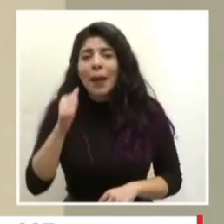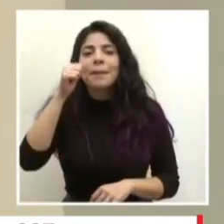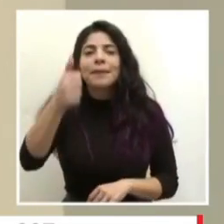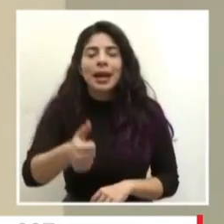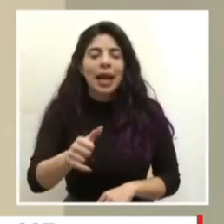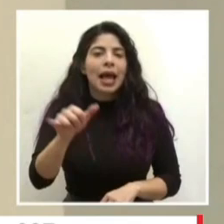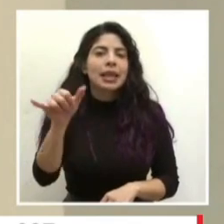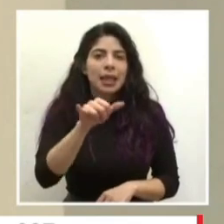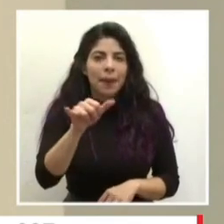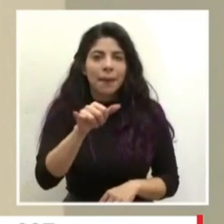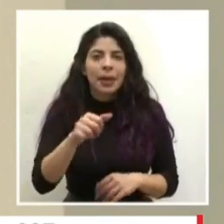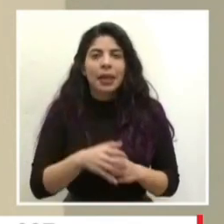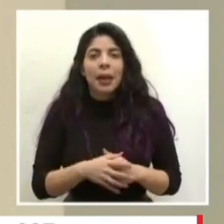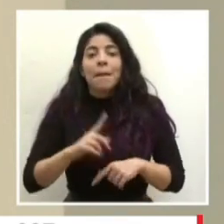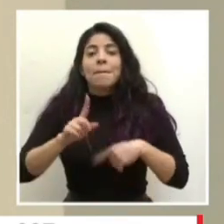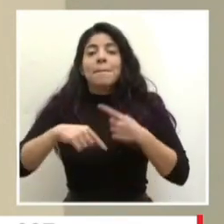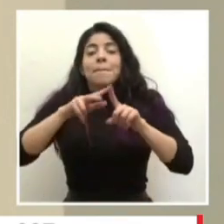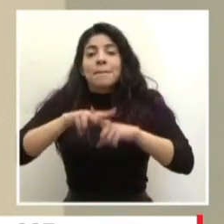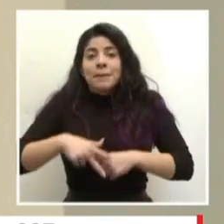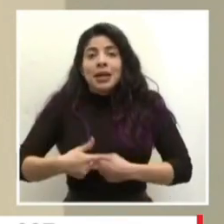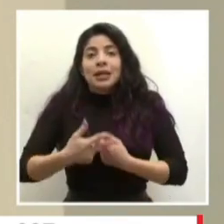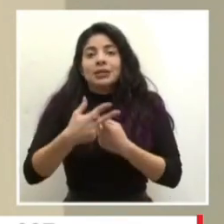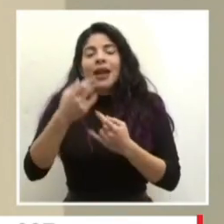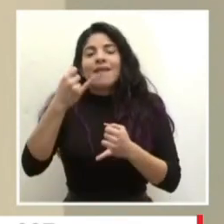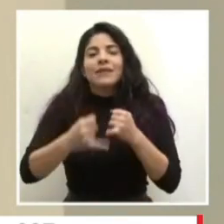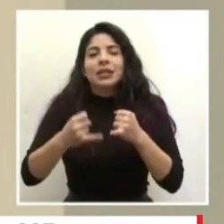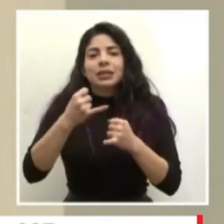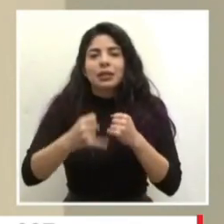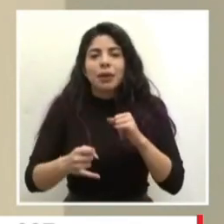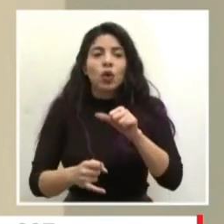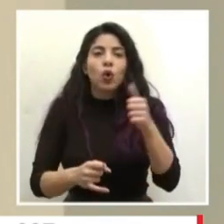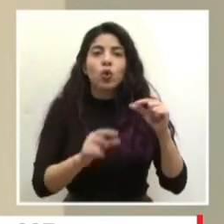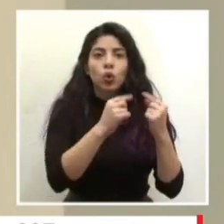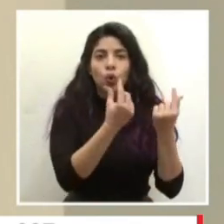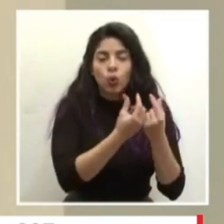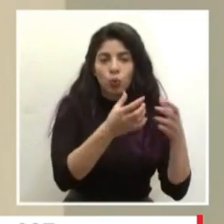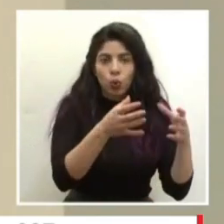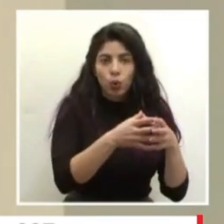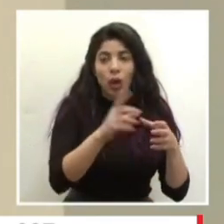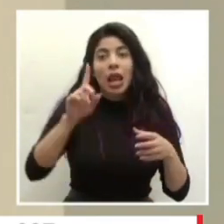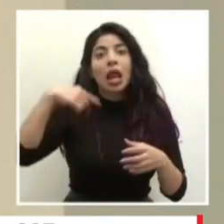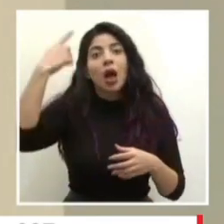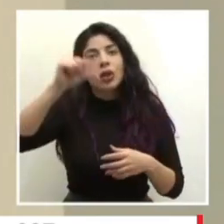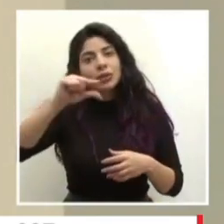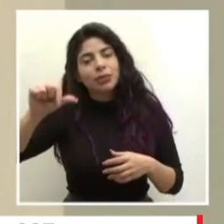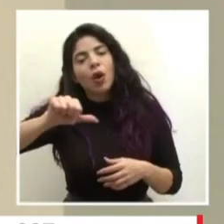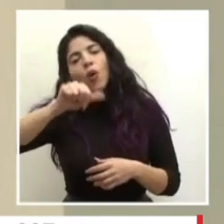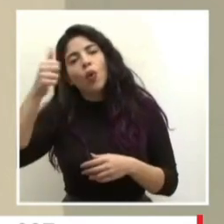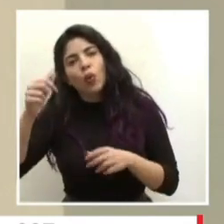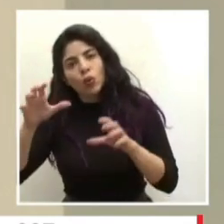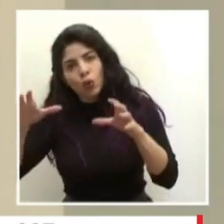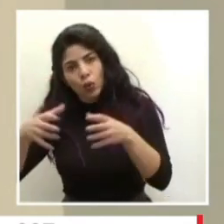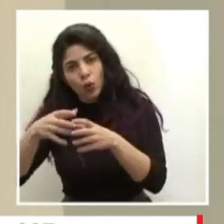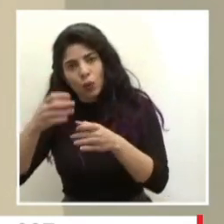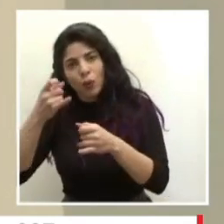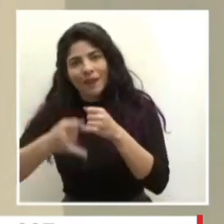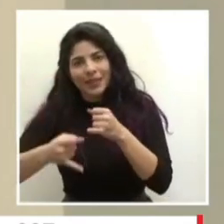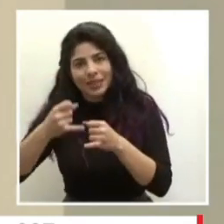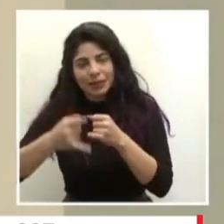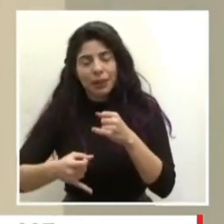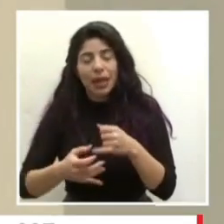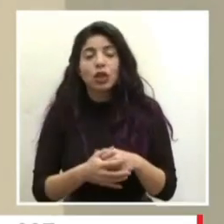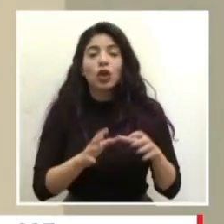también iniciaría el periodo de vencimiento de otro grupo de personas y la siguiente semana tendríamos otro grupo de vencimientos.